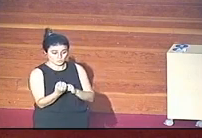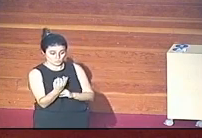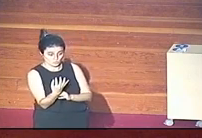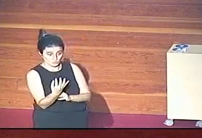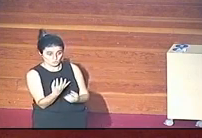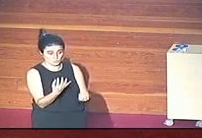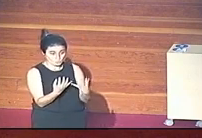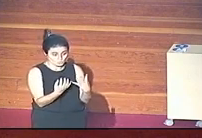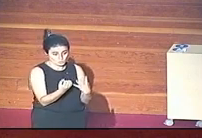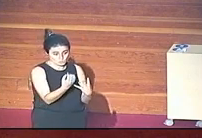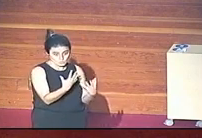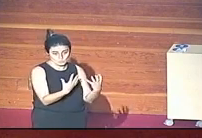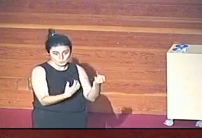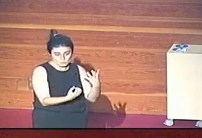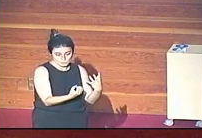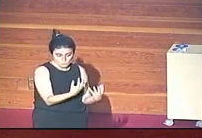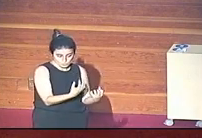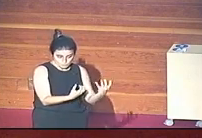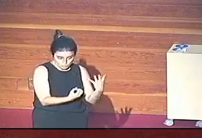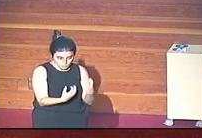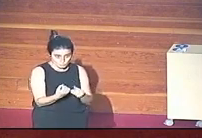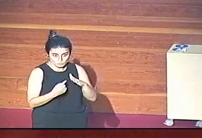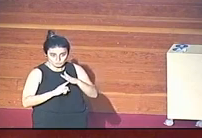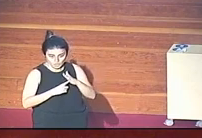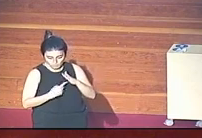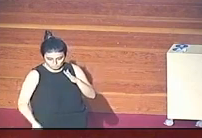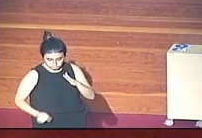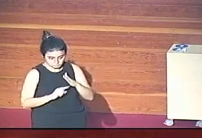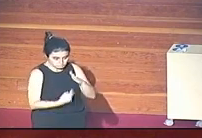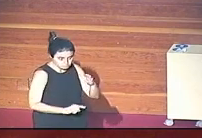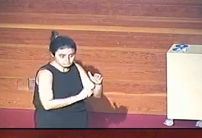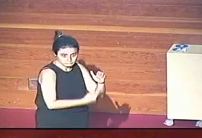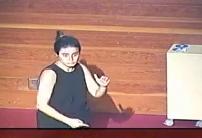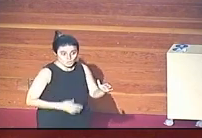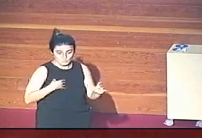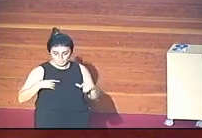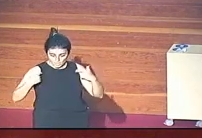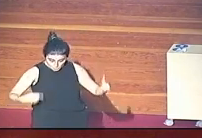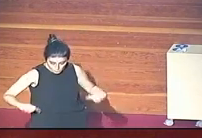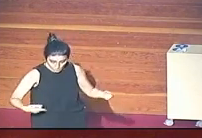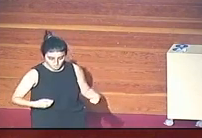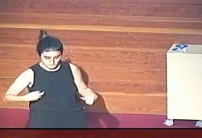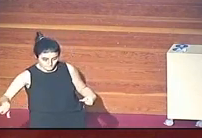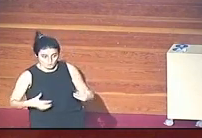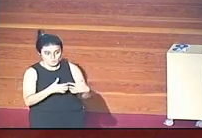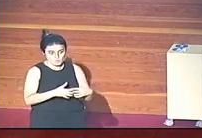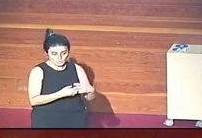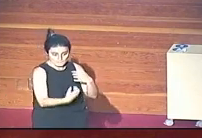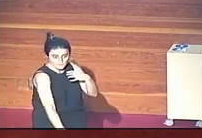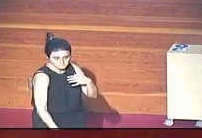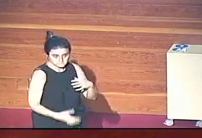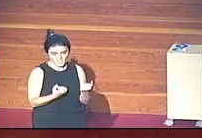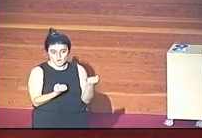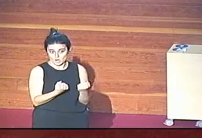y vamos teniendo tornillos que se caen pues a lo mejor el ya que se cae una rueda o se cae el motor pues ese coche ya deja de funcionar